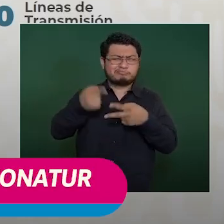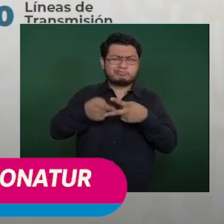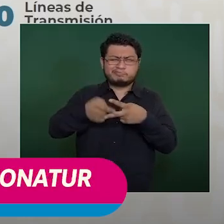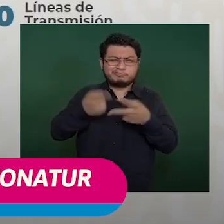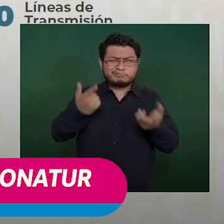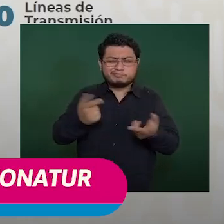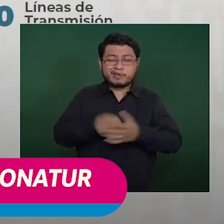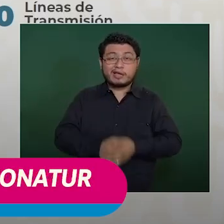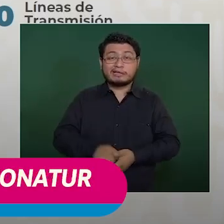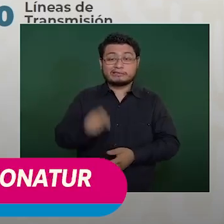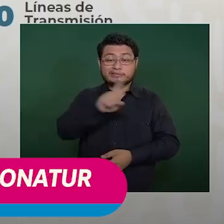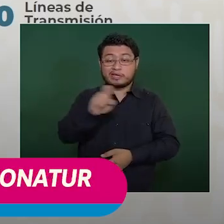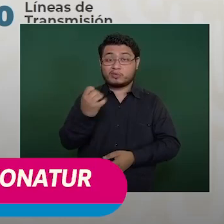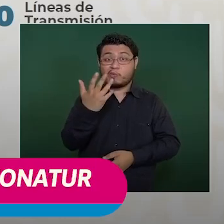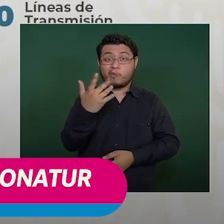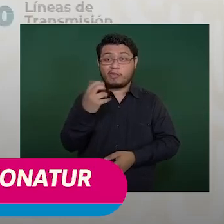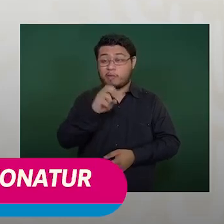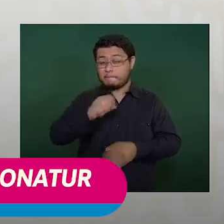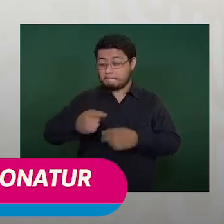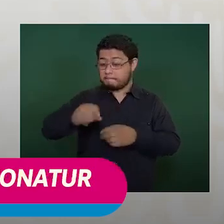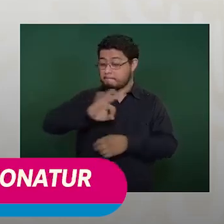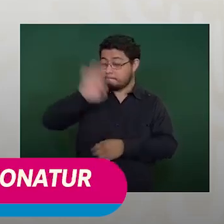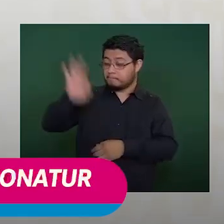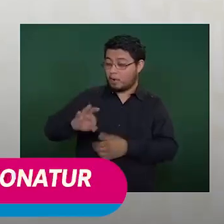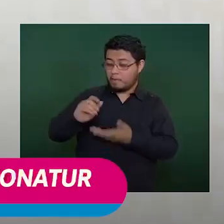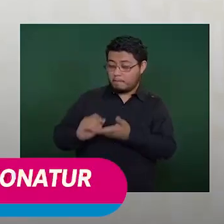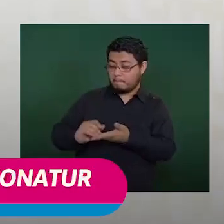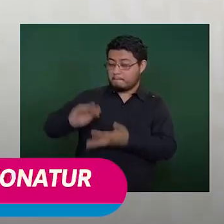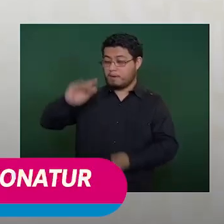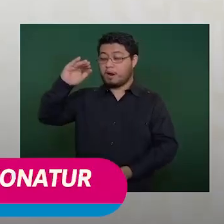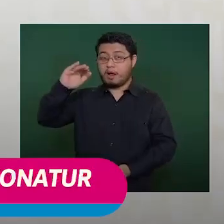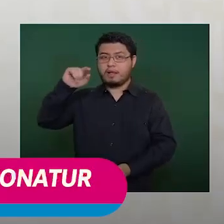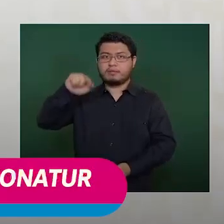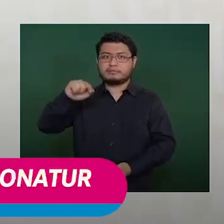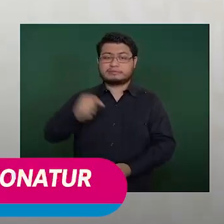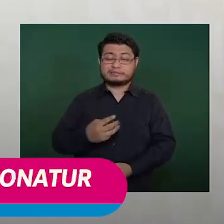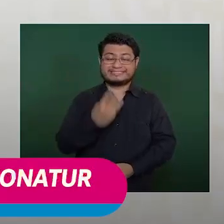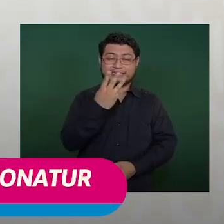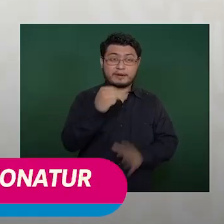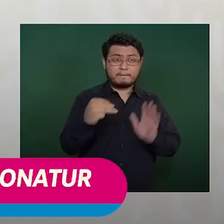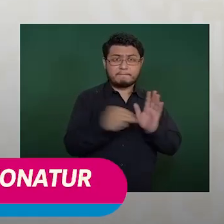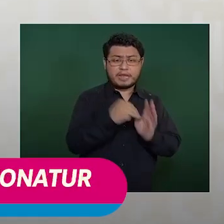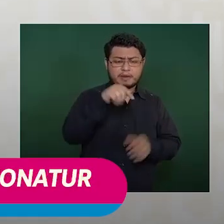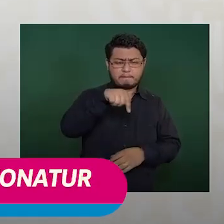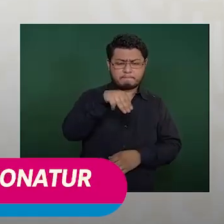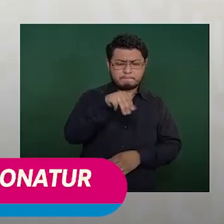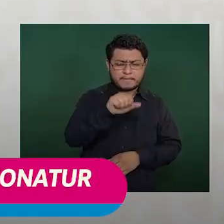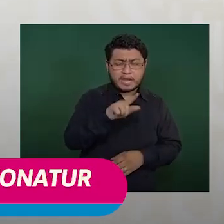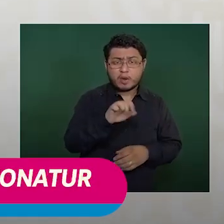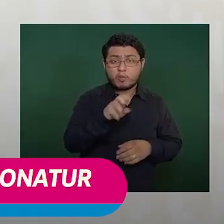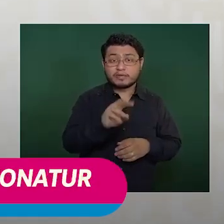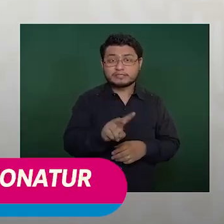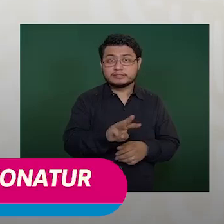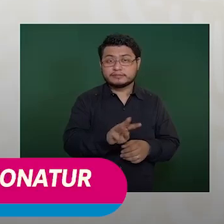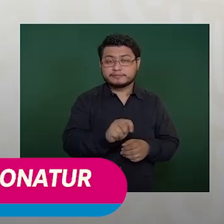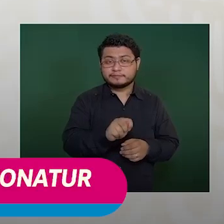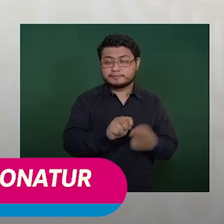aumentará el 150% al pasar de 3.000 megawatts en el 2022